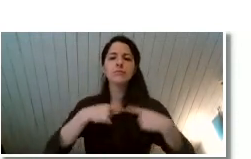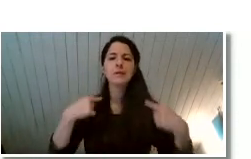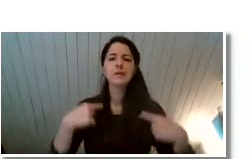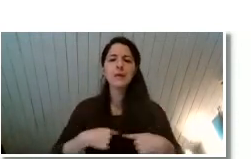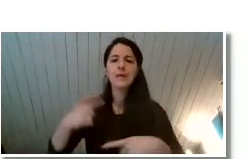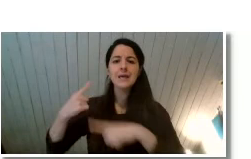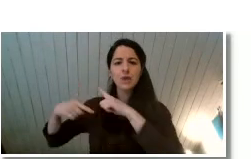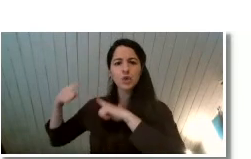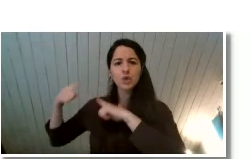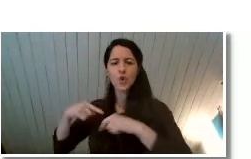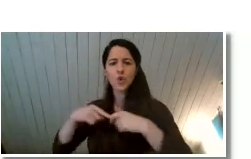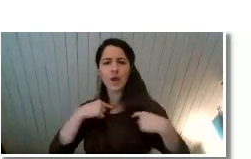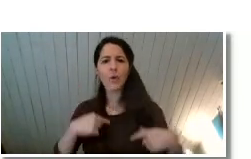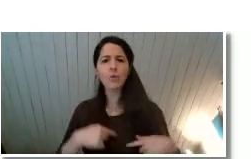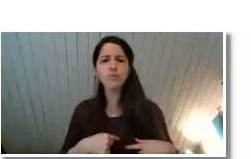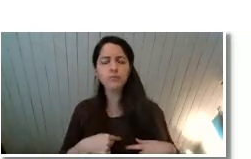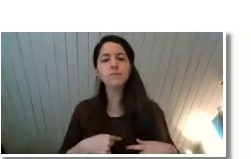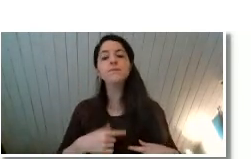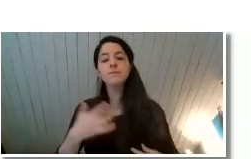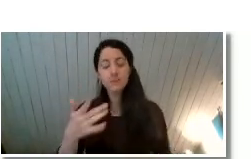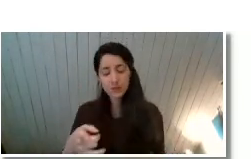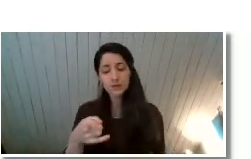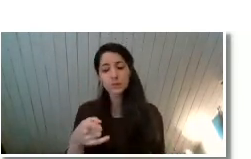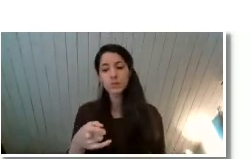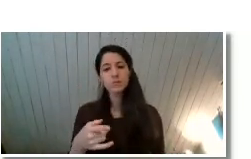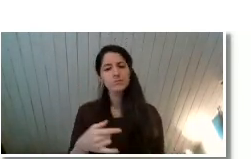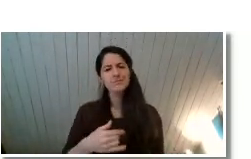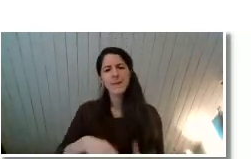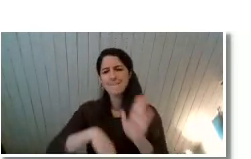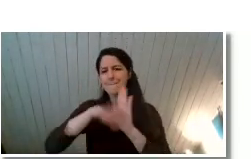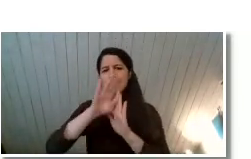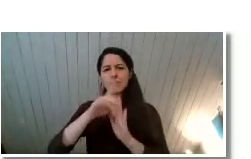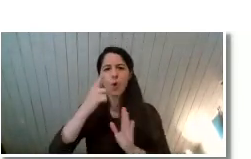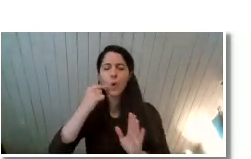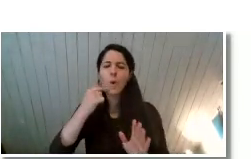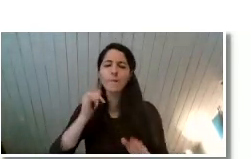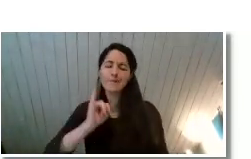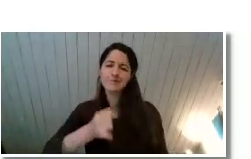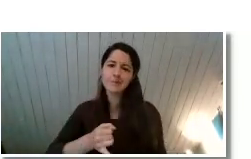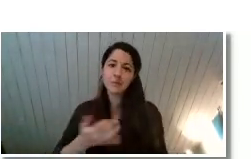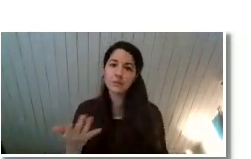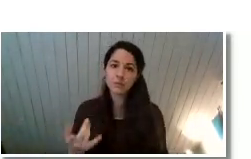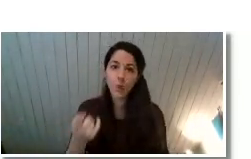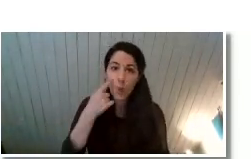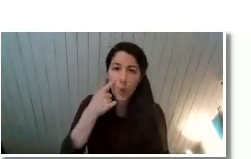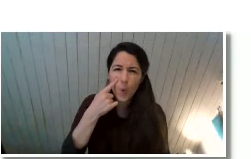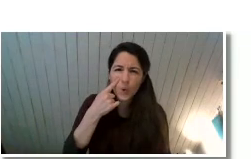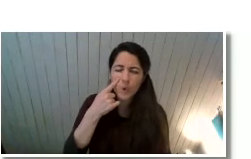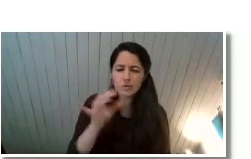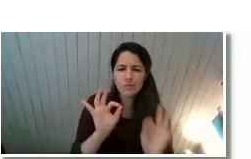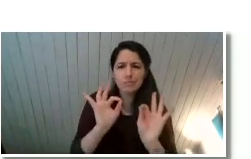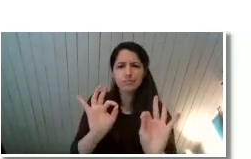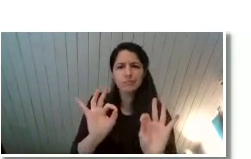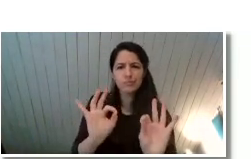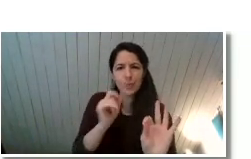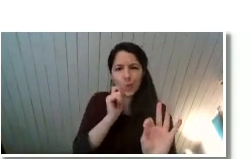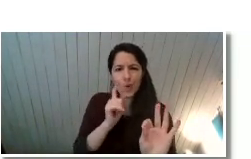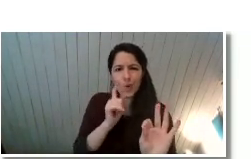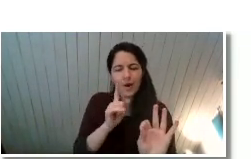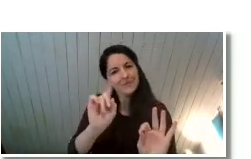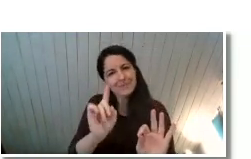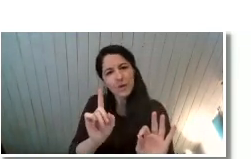masculina. No se conoce exactamente cuál es la causa, pero sí se sabe que tiene mucho que ver con